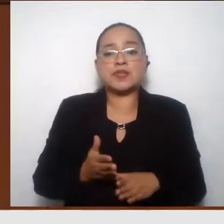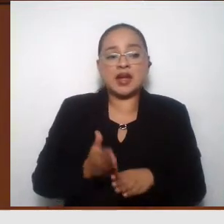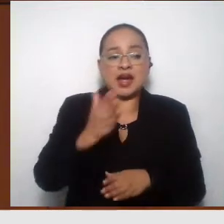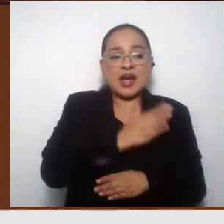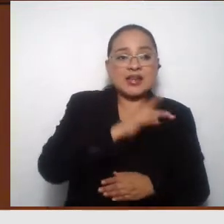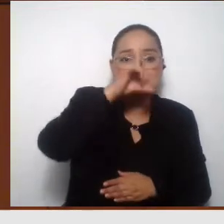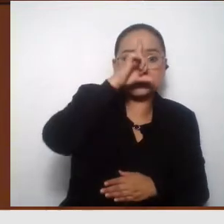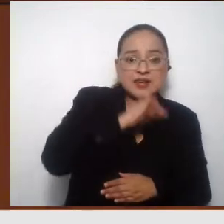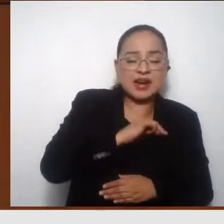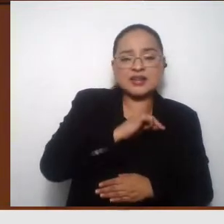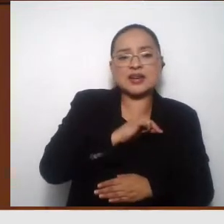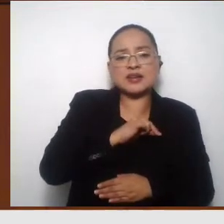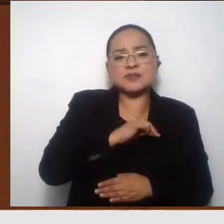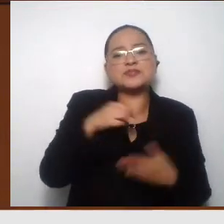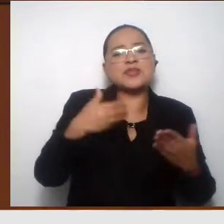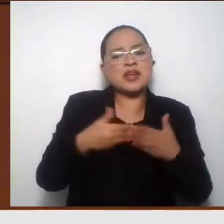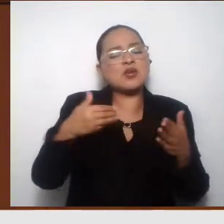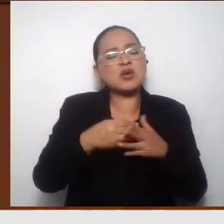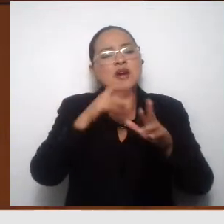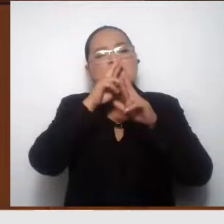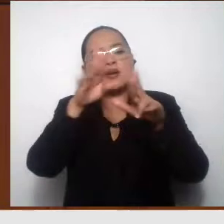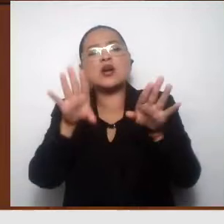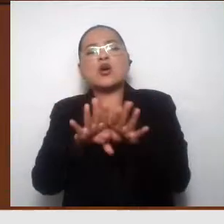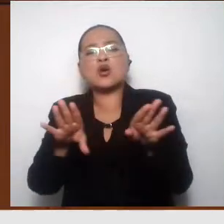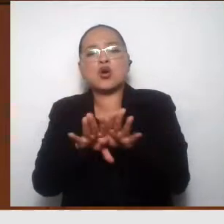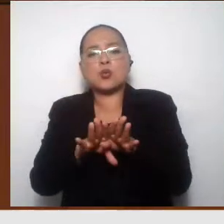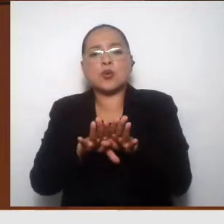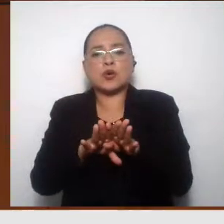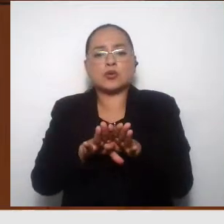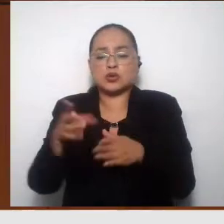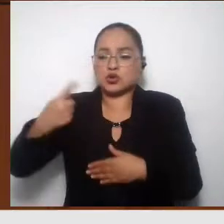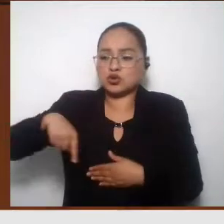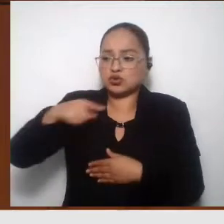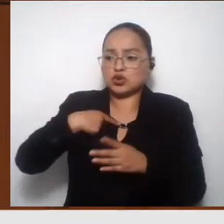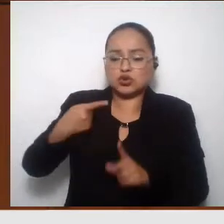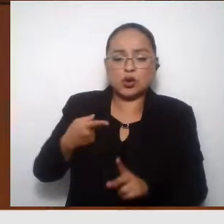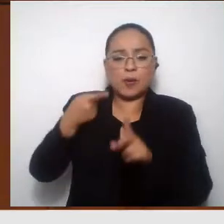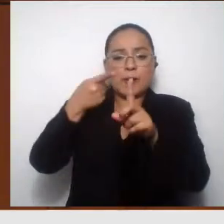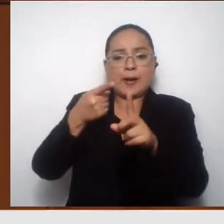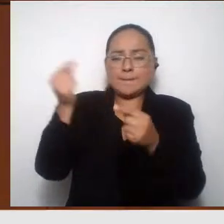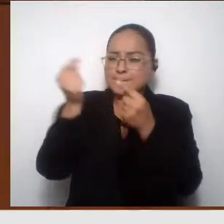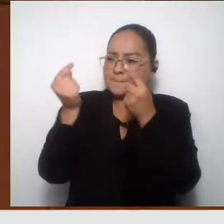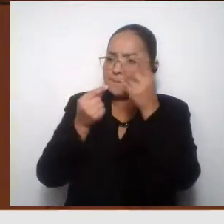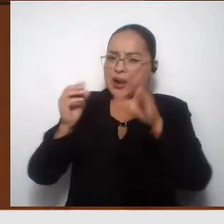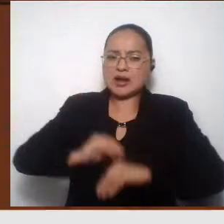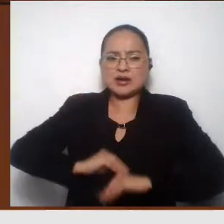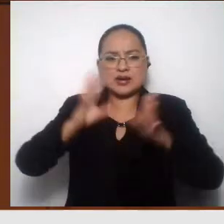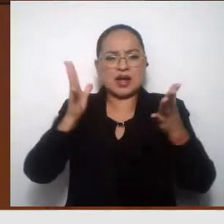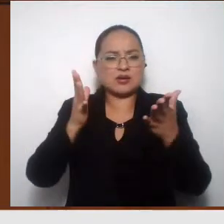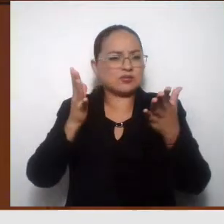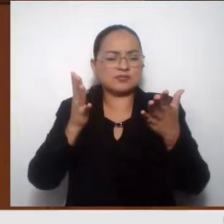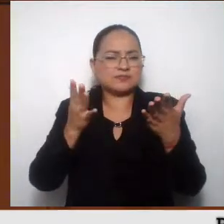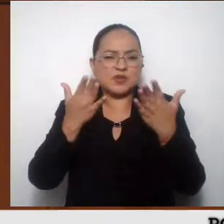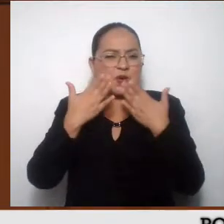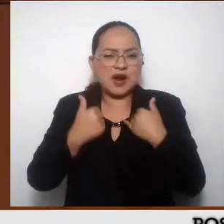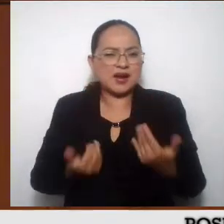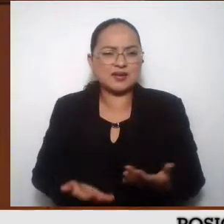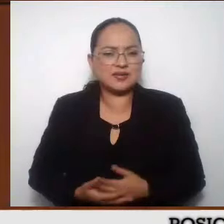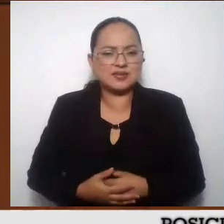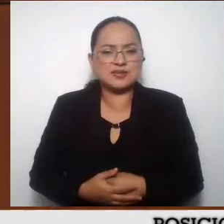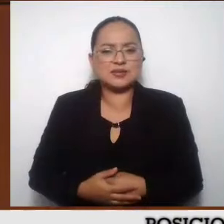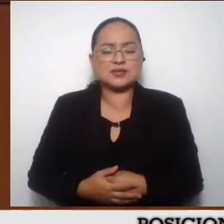es precisamente que las rutas que nos hemos establecido no han sido precisas, no han sido claras. No